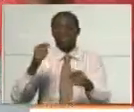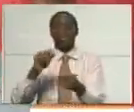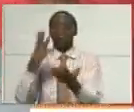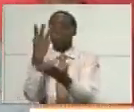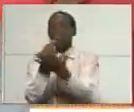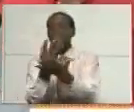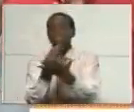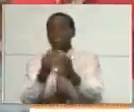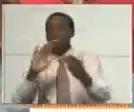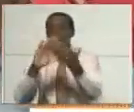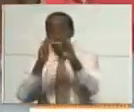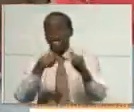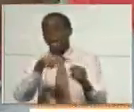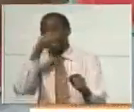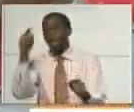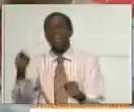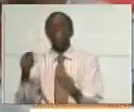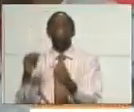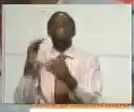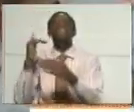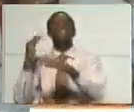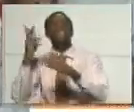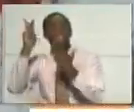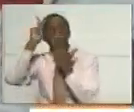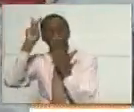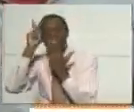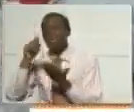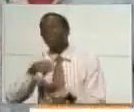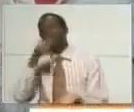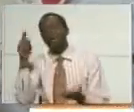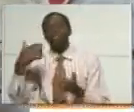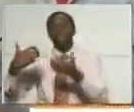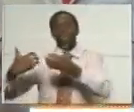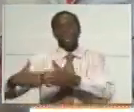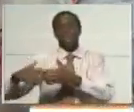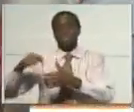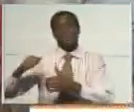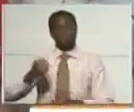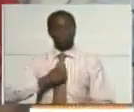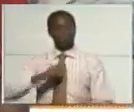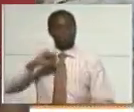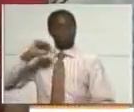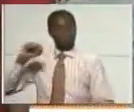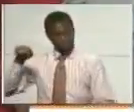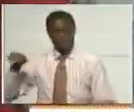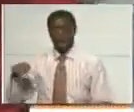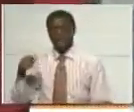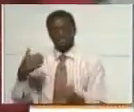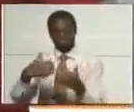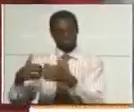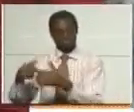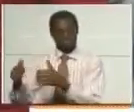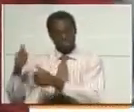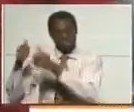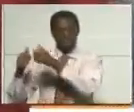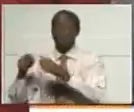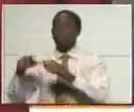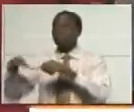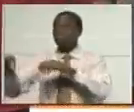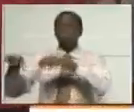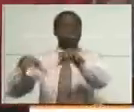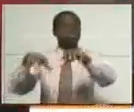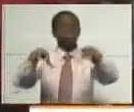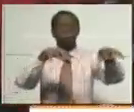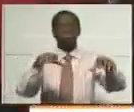indígena, con los empresarios patriotas y trabajadores, con los distintos sectores, ¿no? Con